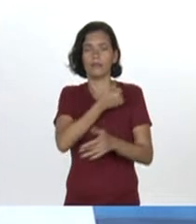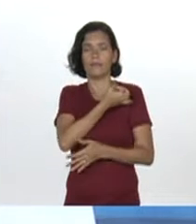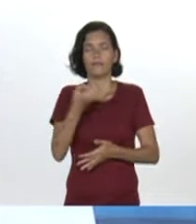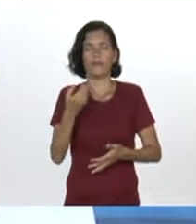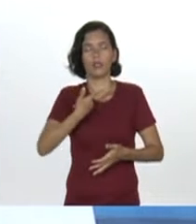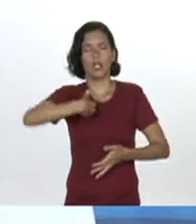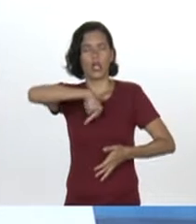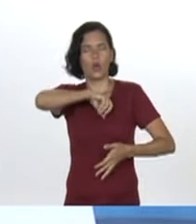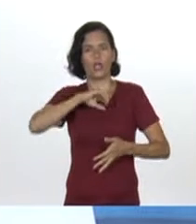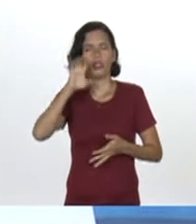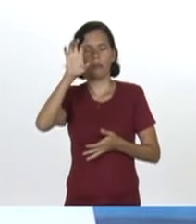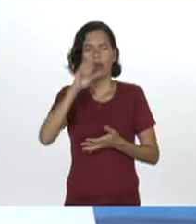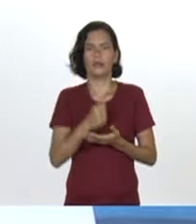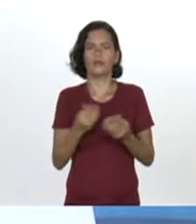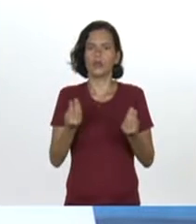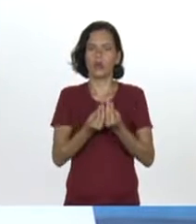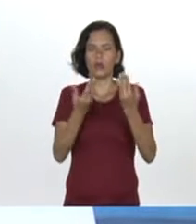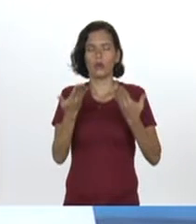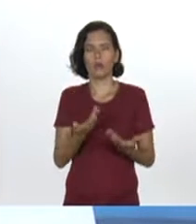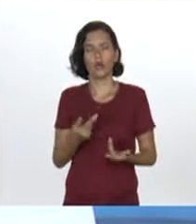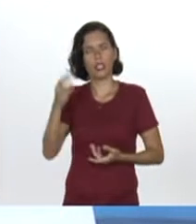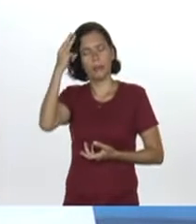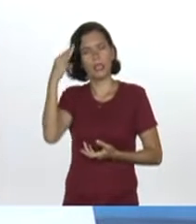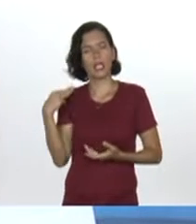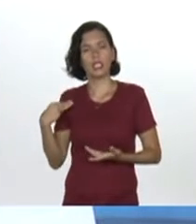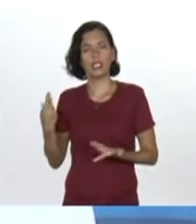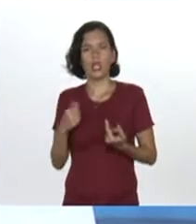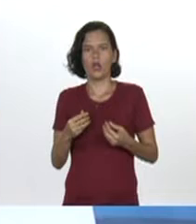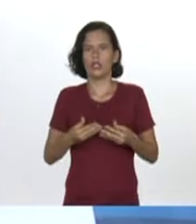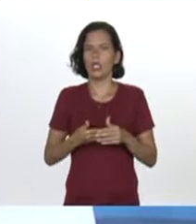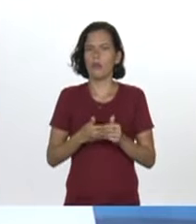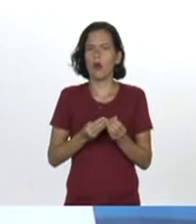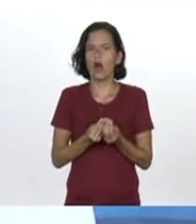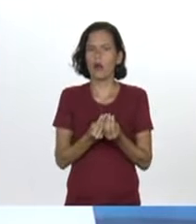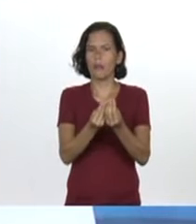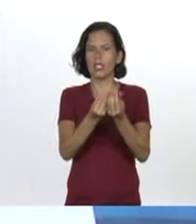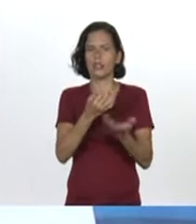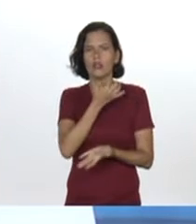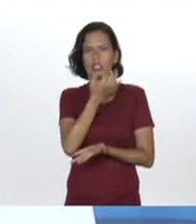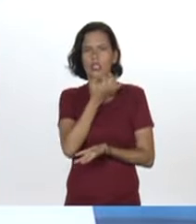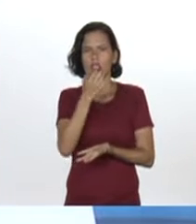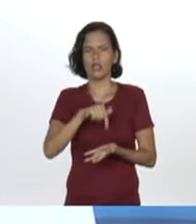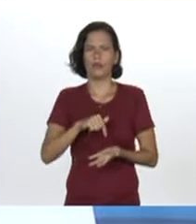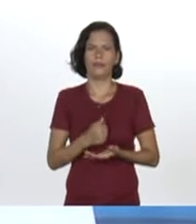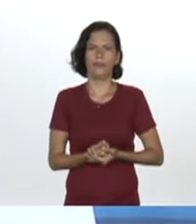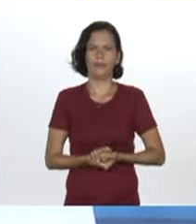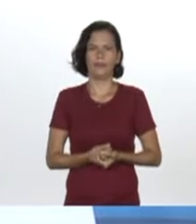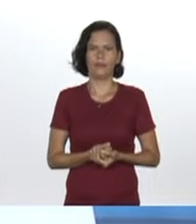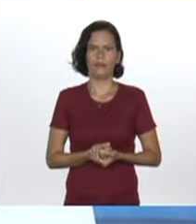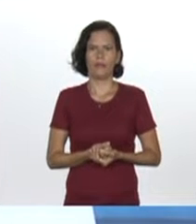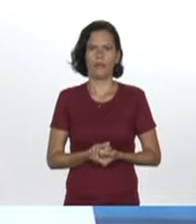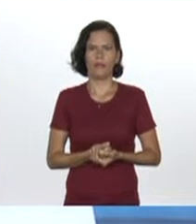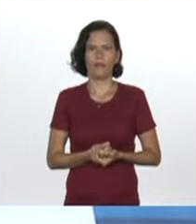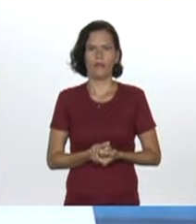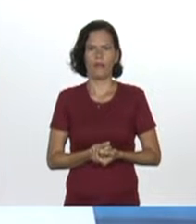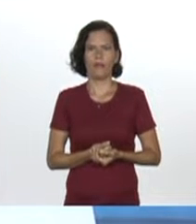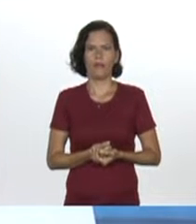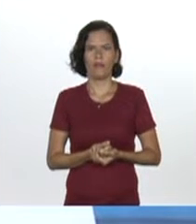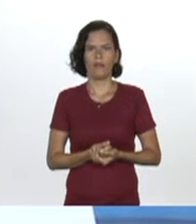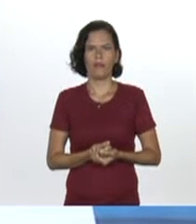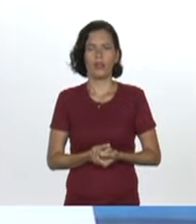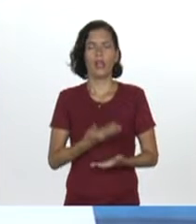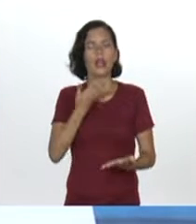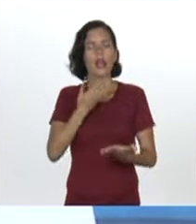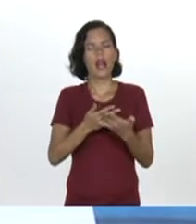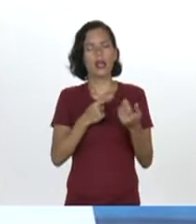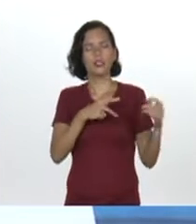nuestro país. A mi lado se encuentra mi amiga Minangeli y juntos los estaremos acompañando en la tarde de hoy. Hola Minangeli, ¿cómo estás? Hola